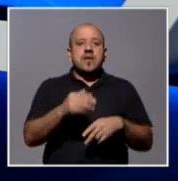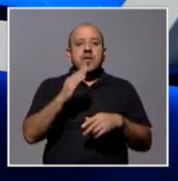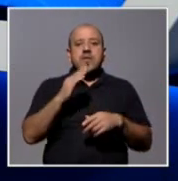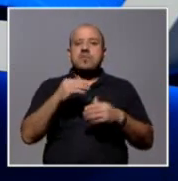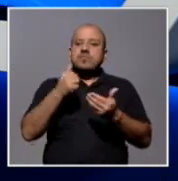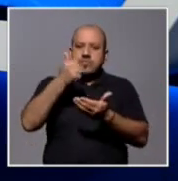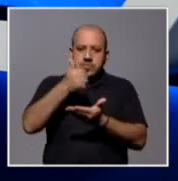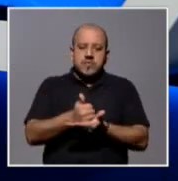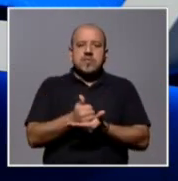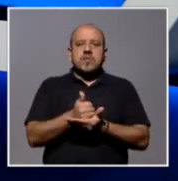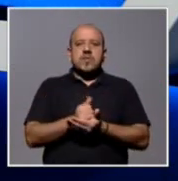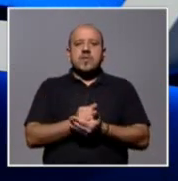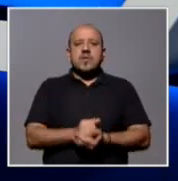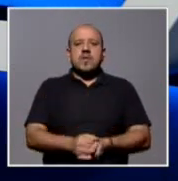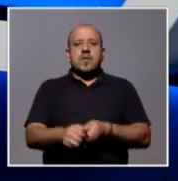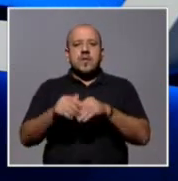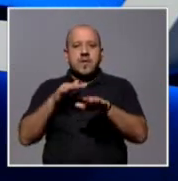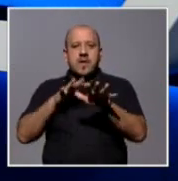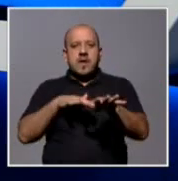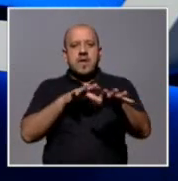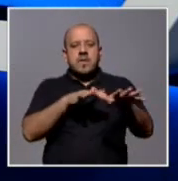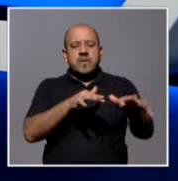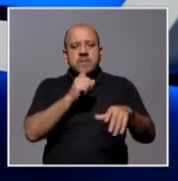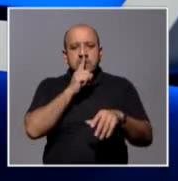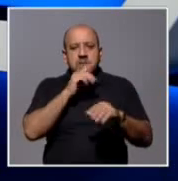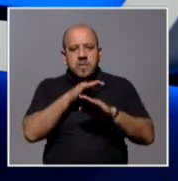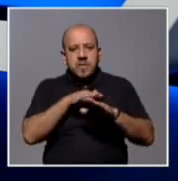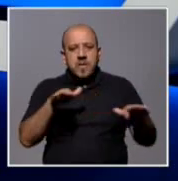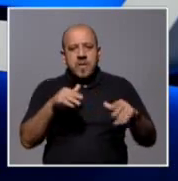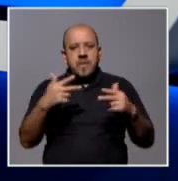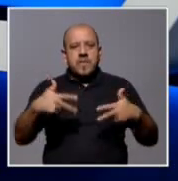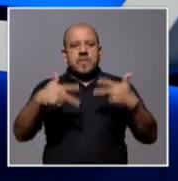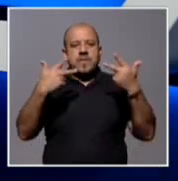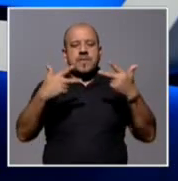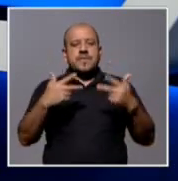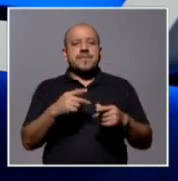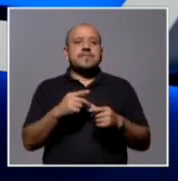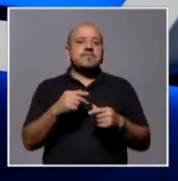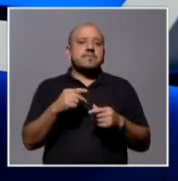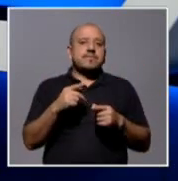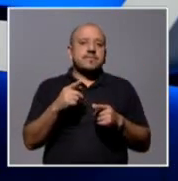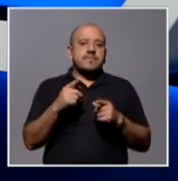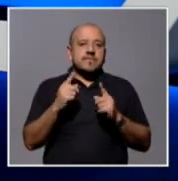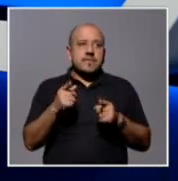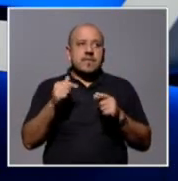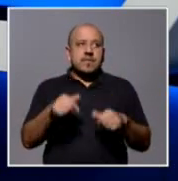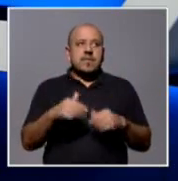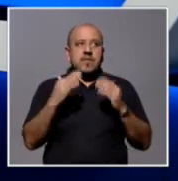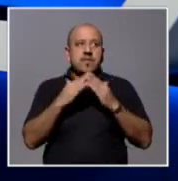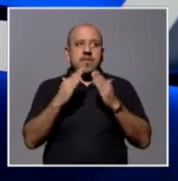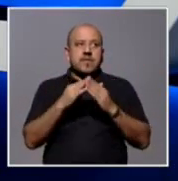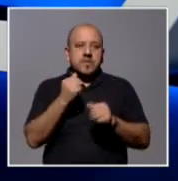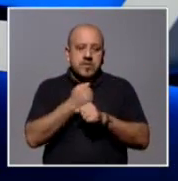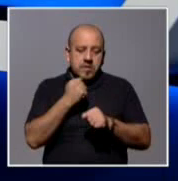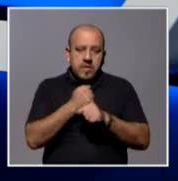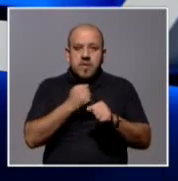esa marcha del silencio tan singular, que fue virtual y también fue desde nuestras casas, nuestros trabajos,